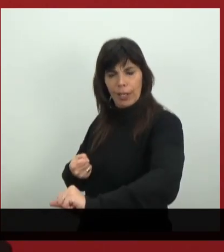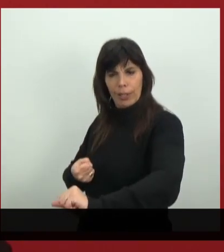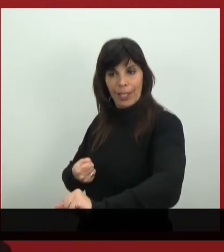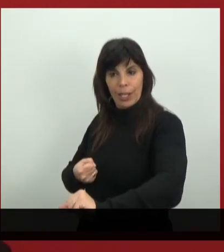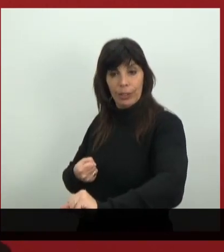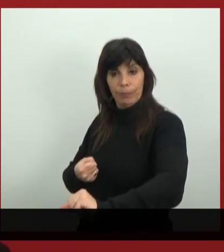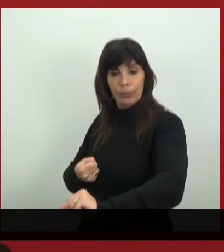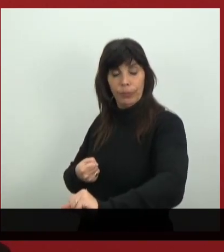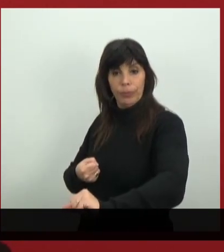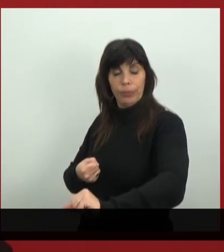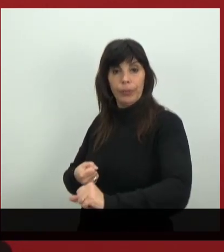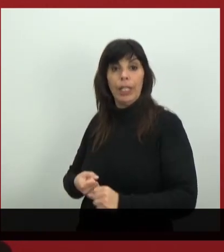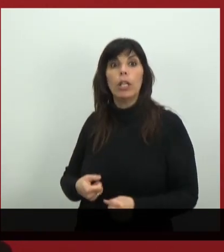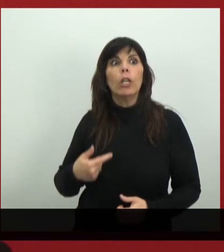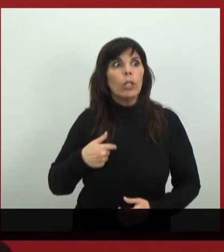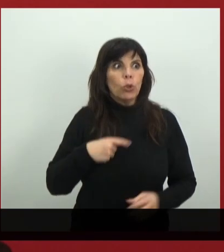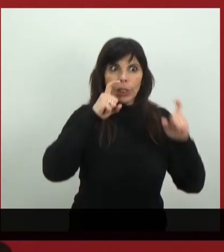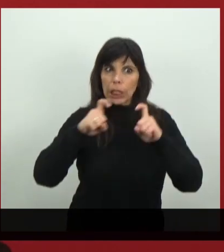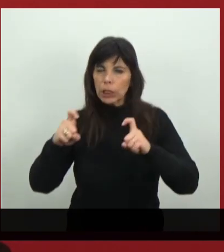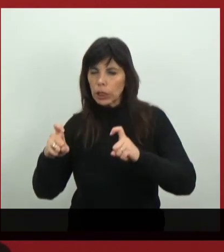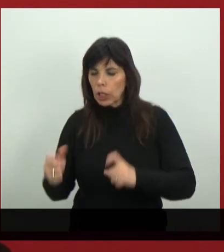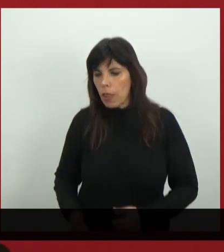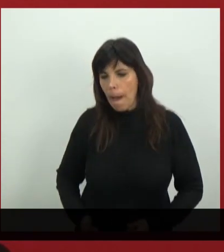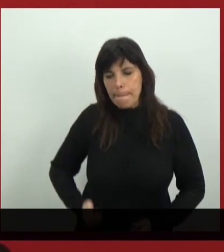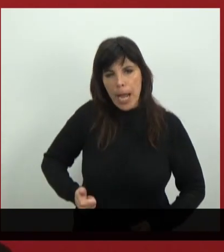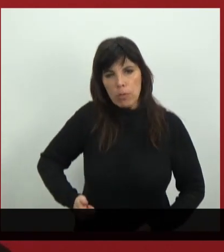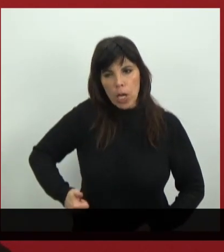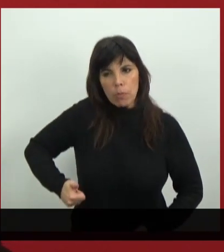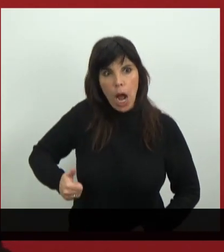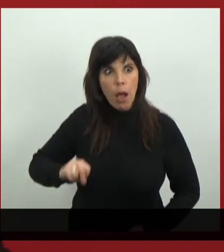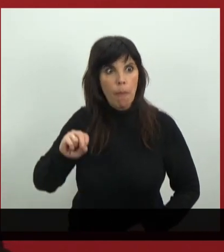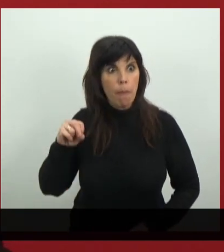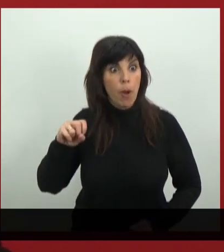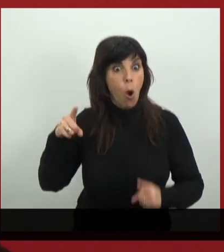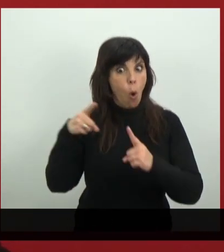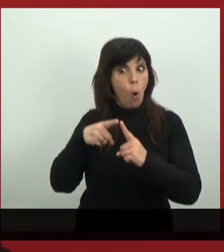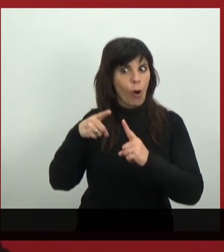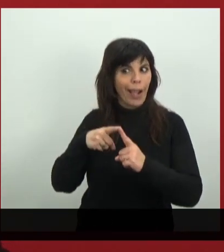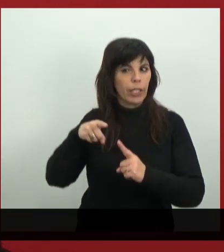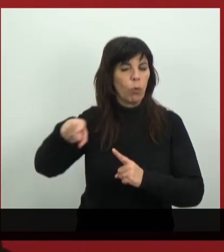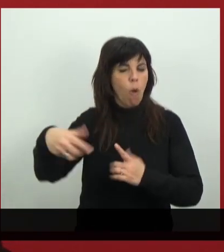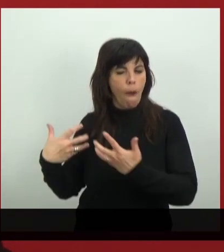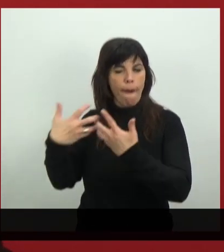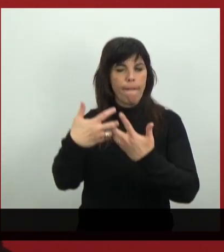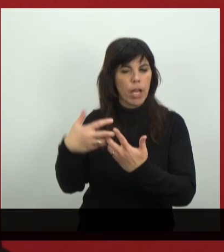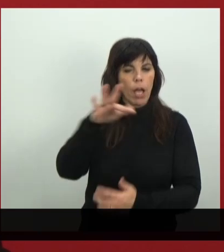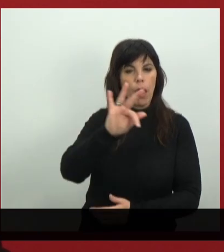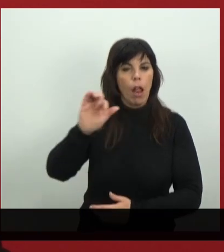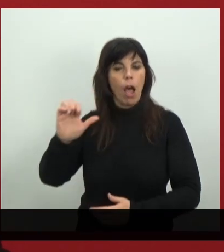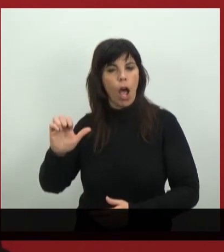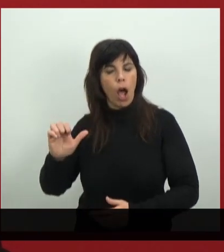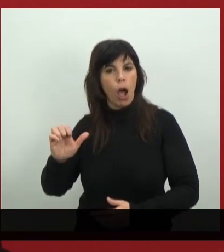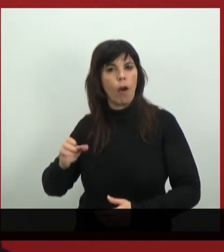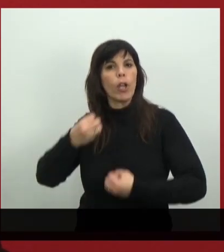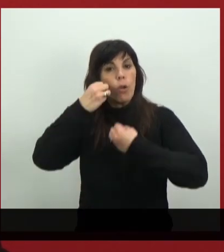más intensivo esta enseñanza para que aprendas a luchar la buena batalla de la fe. Por eso quiero invitarte que vengas a